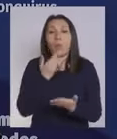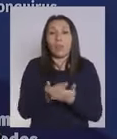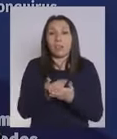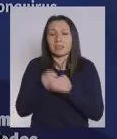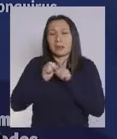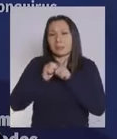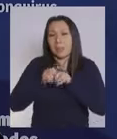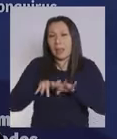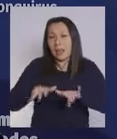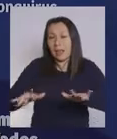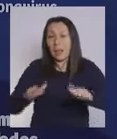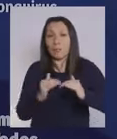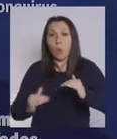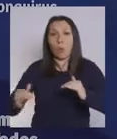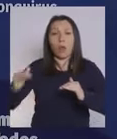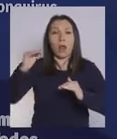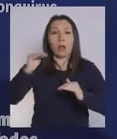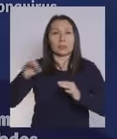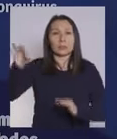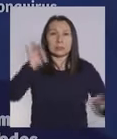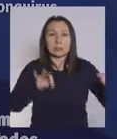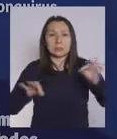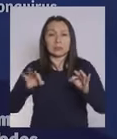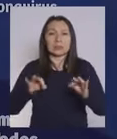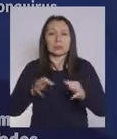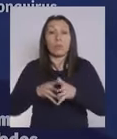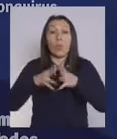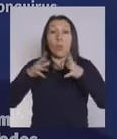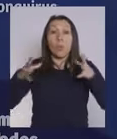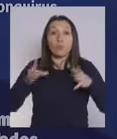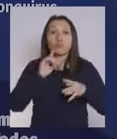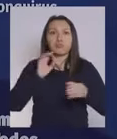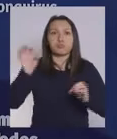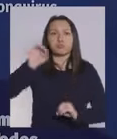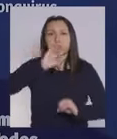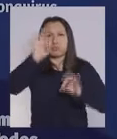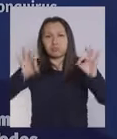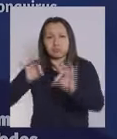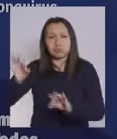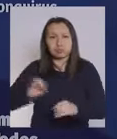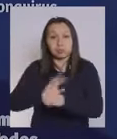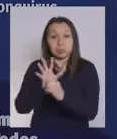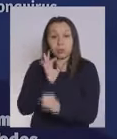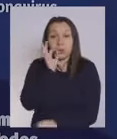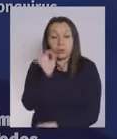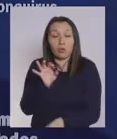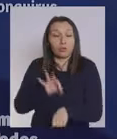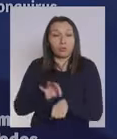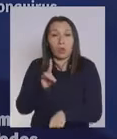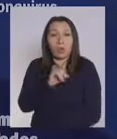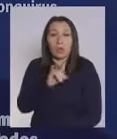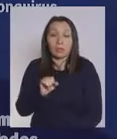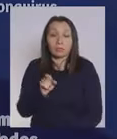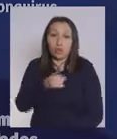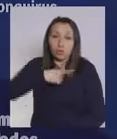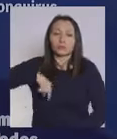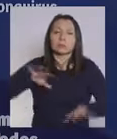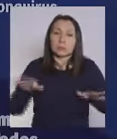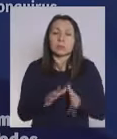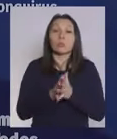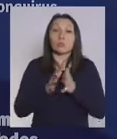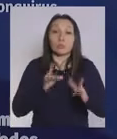pandemia, alta circulación o gran presencia de virus, como ha dicho la doctora Daza, es porque estamos